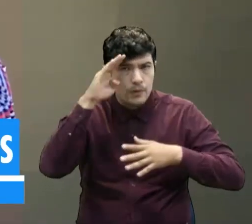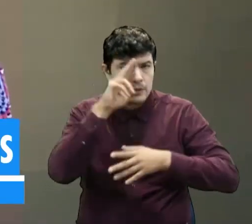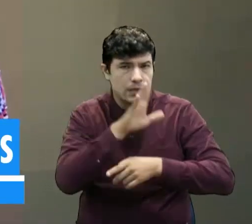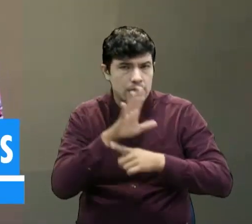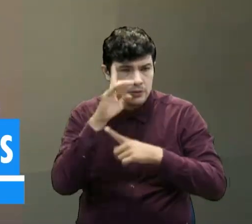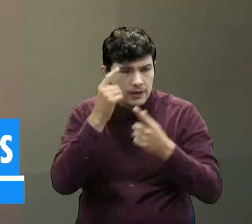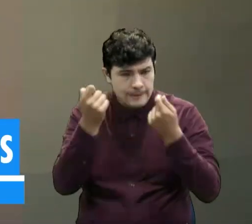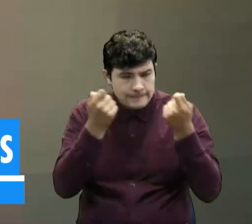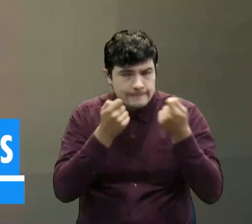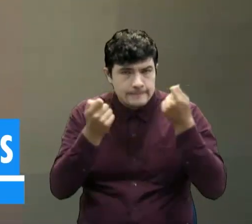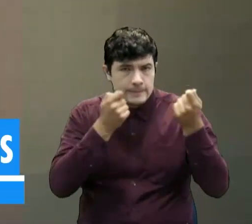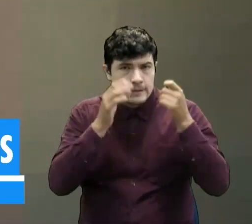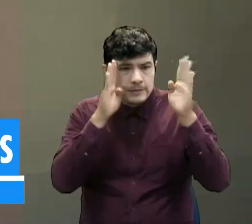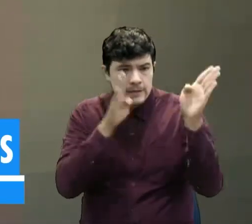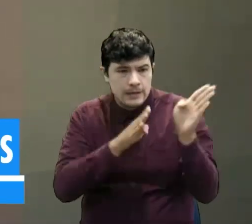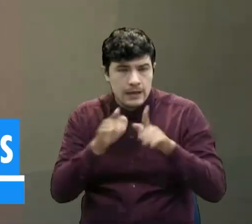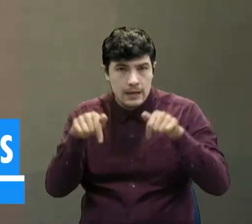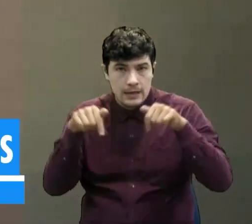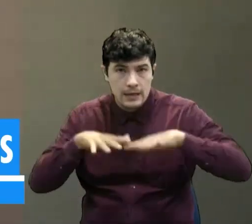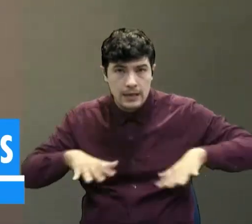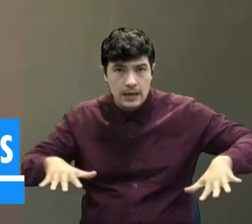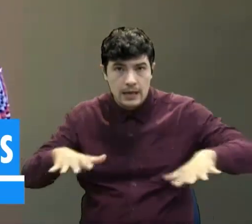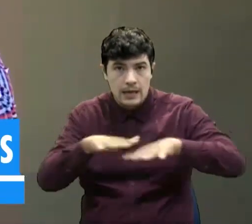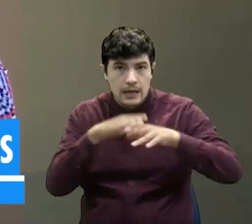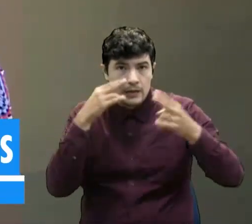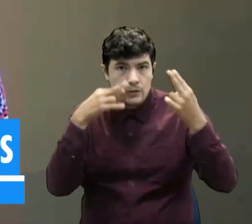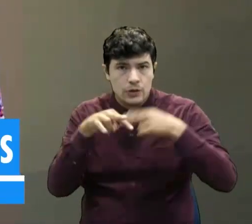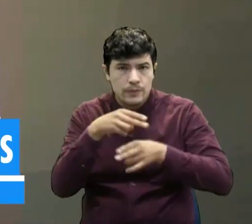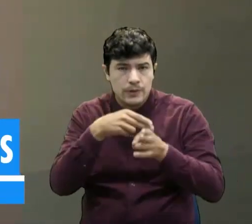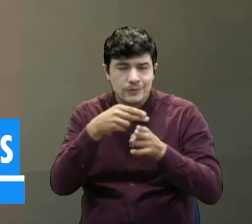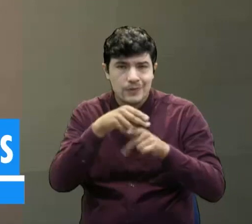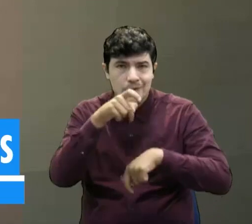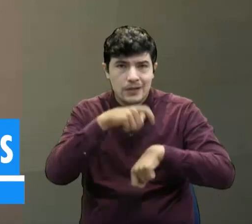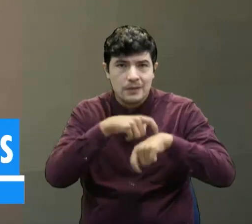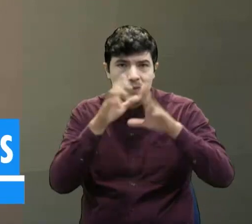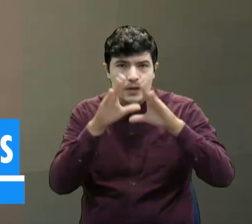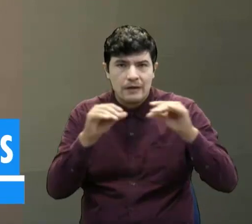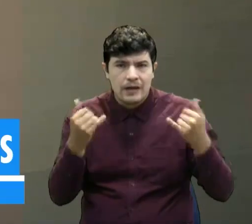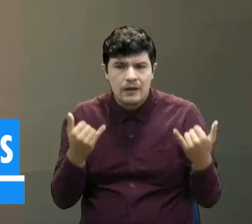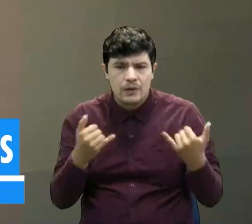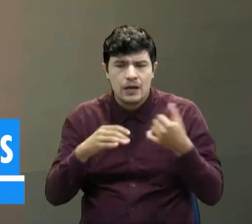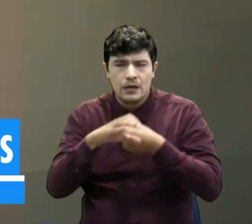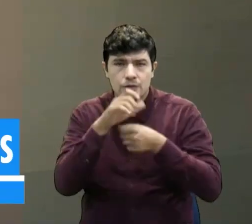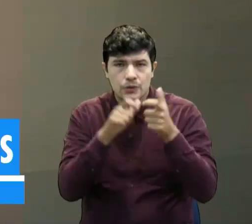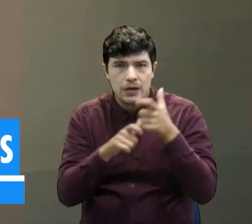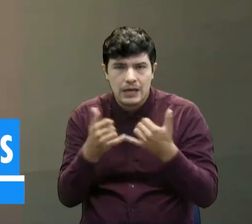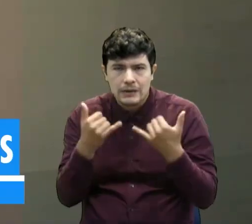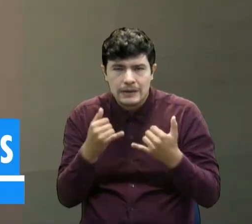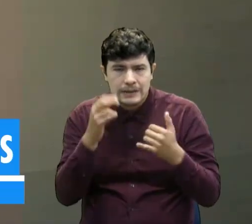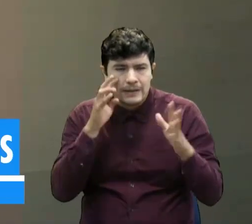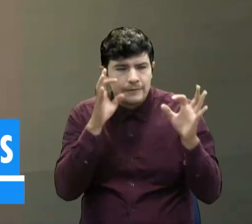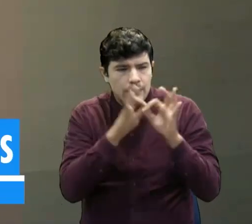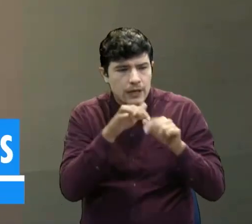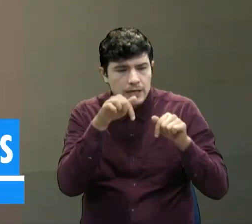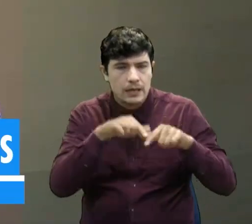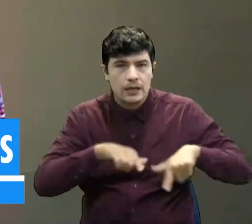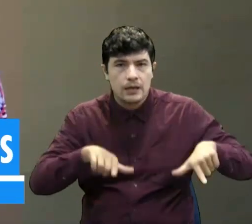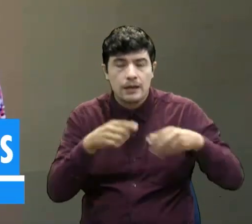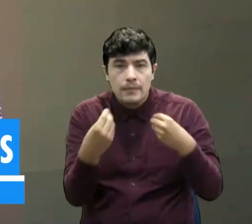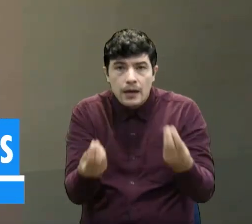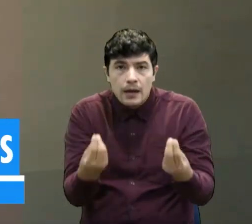todo este sector turístico a puertas de la temporada navideña, donde la ciudadanía se dirige a estos lugares